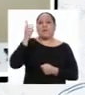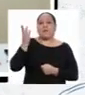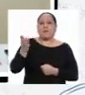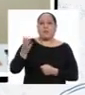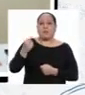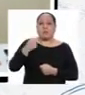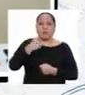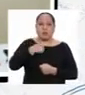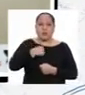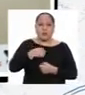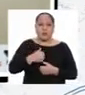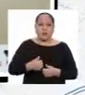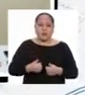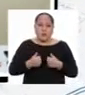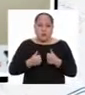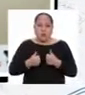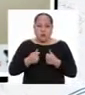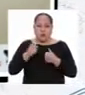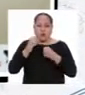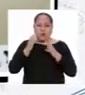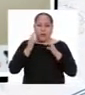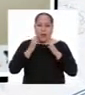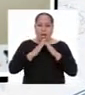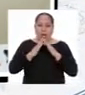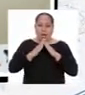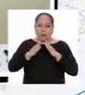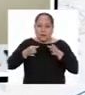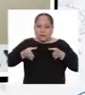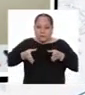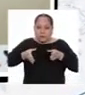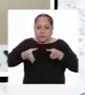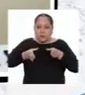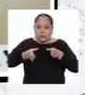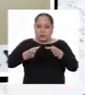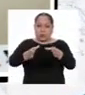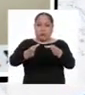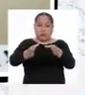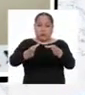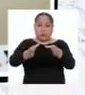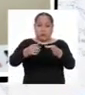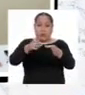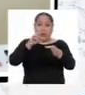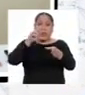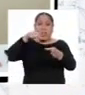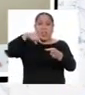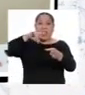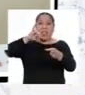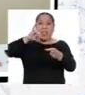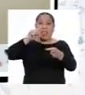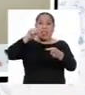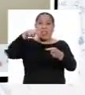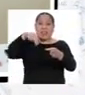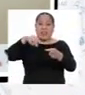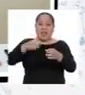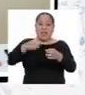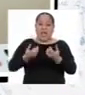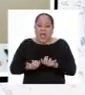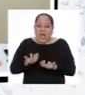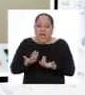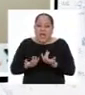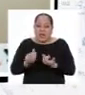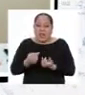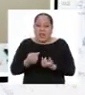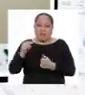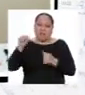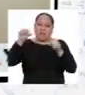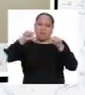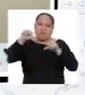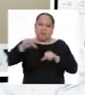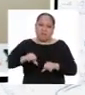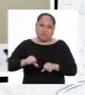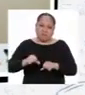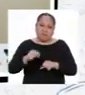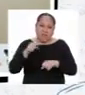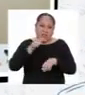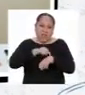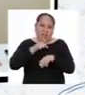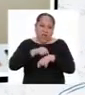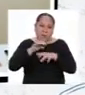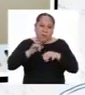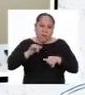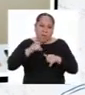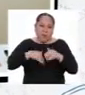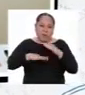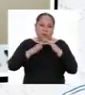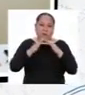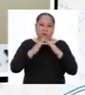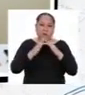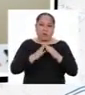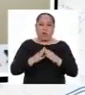Profesora, yo vivo en una quinta y durante la cuarentena el jardincito que tenemos quedó descuidado. A mí no me gusta verlo así y por eso quiero